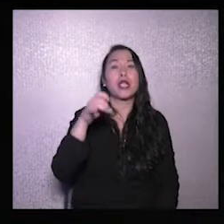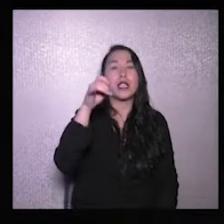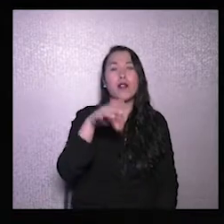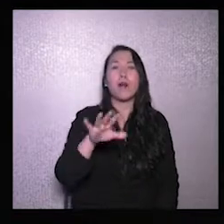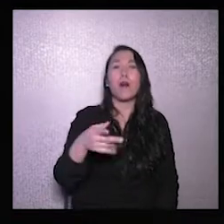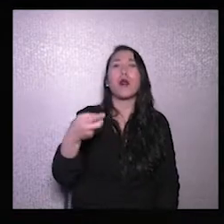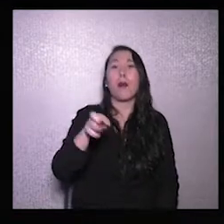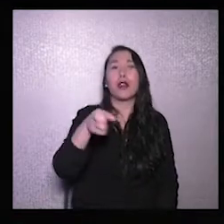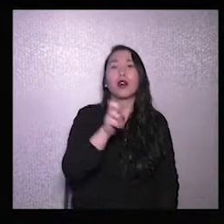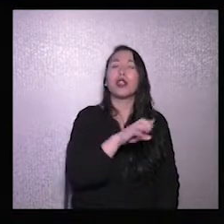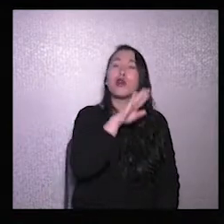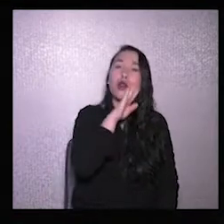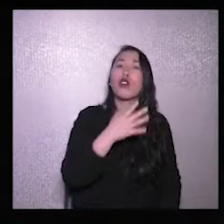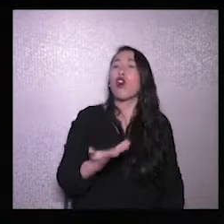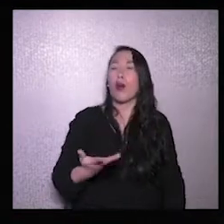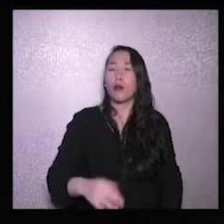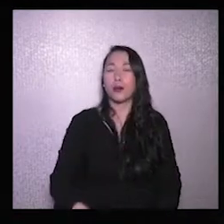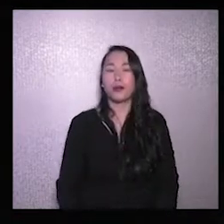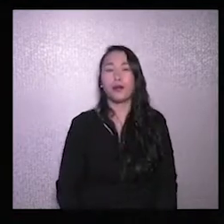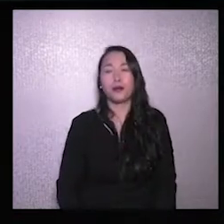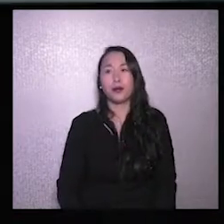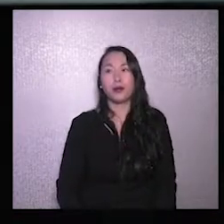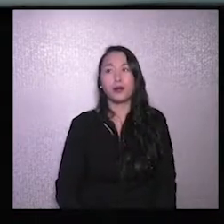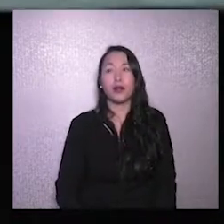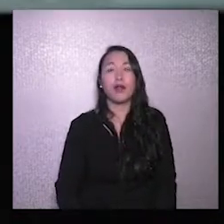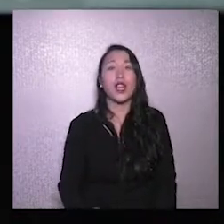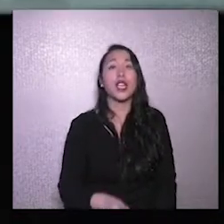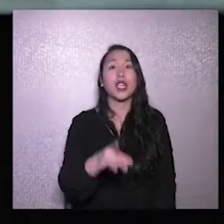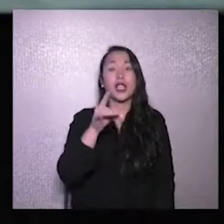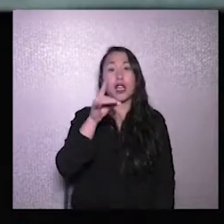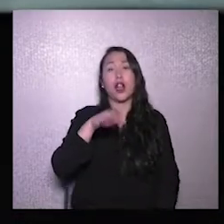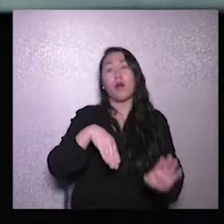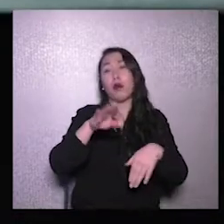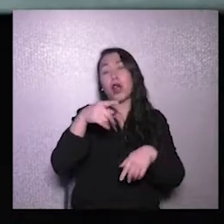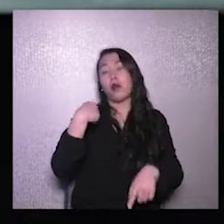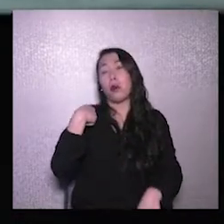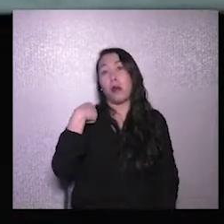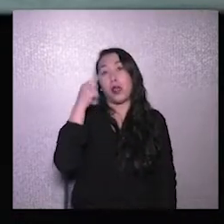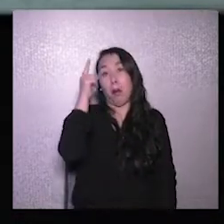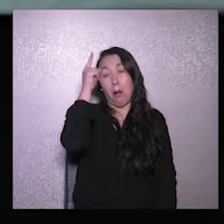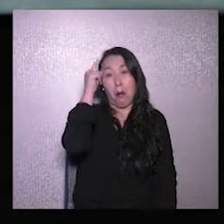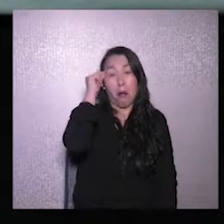patrones de sueño y quizás detectar si tengo algún grado de deterioro cognitivo.